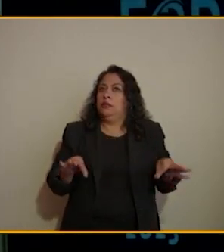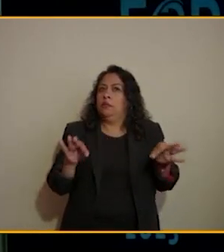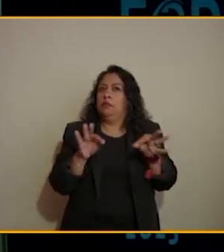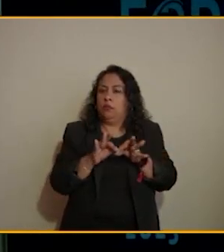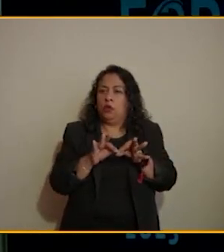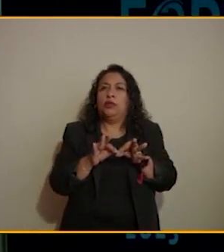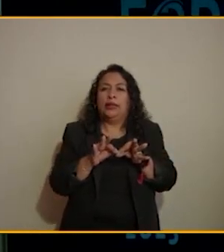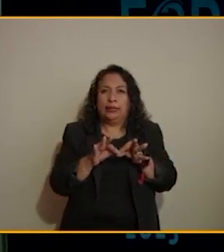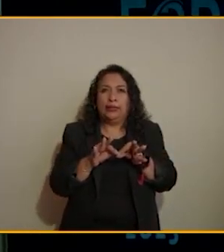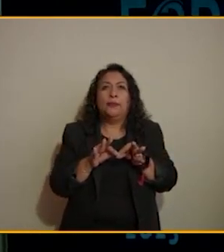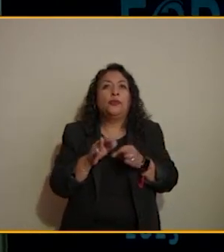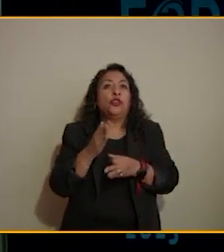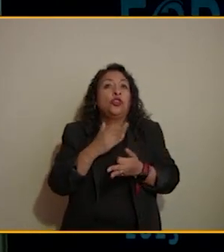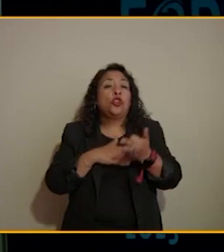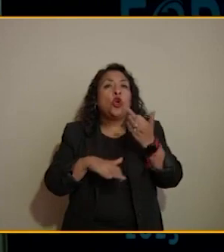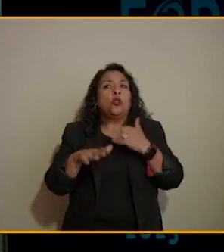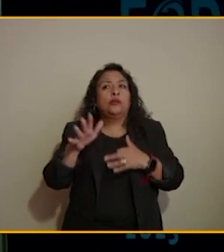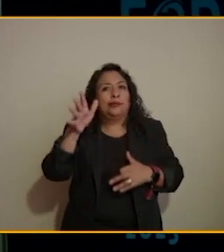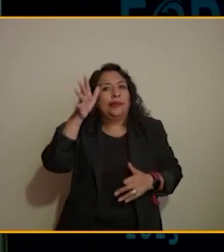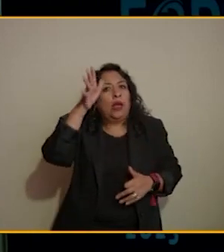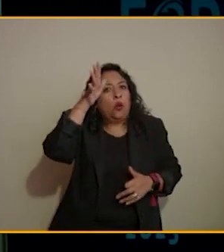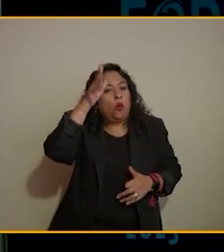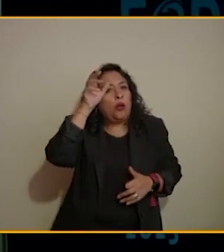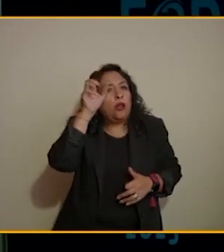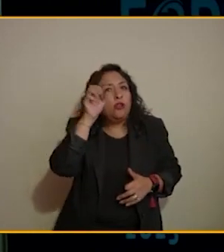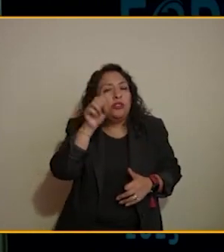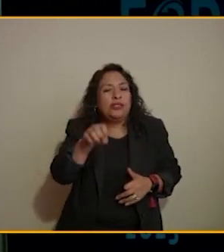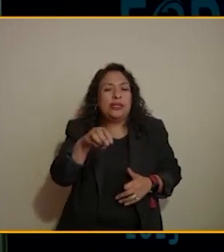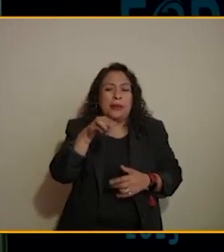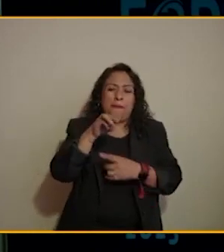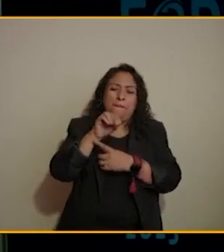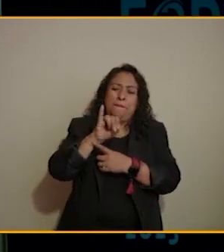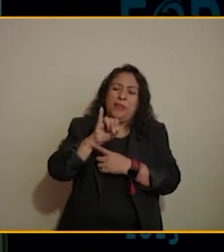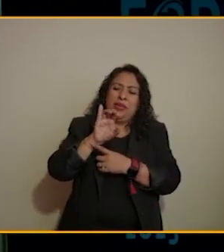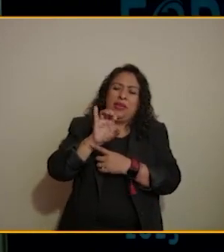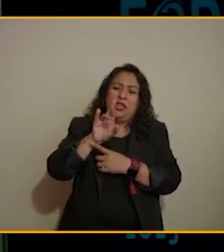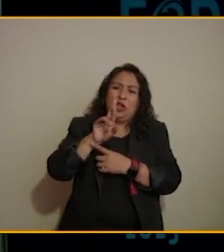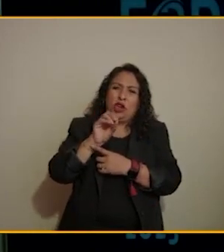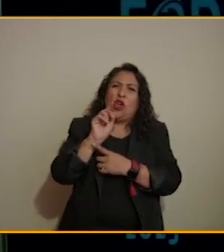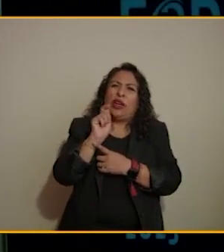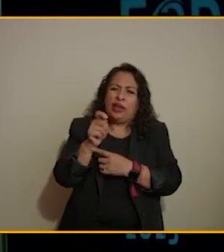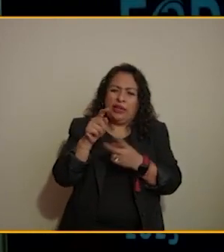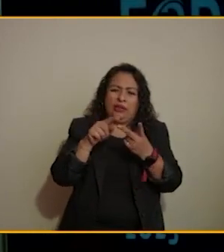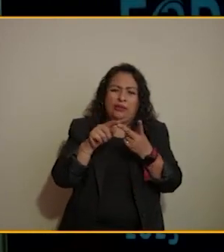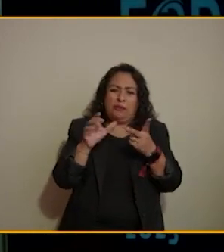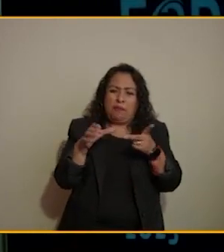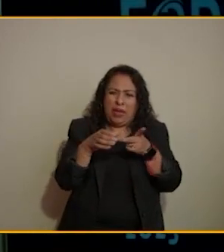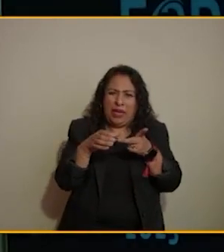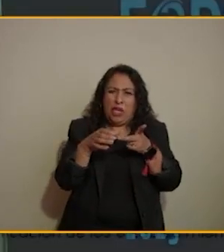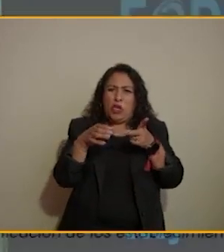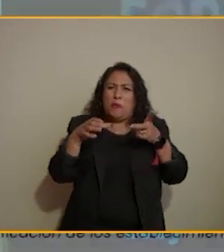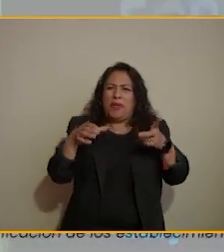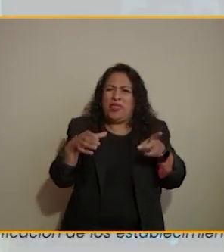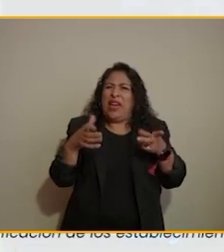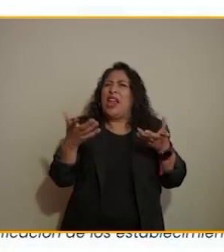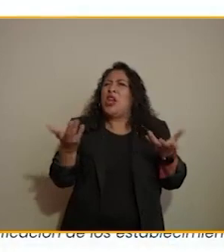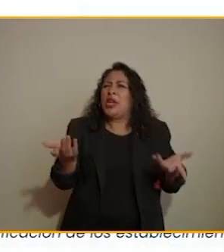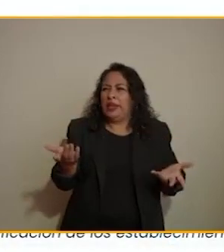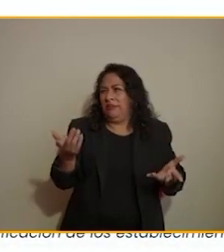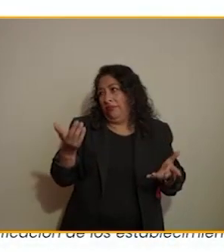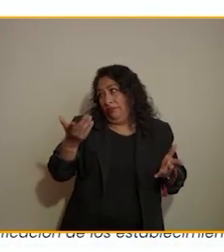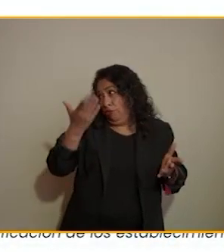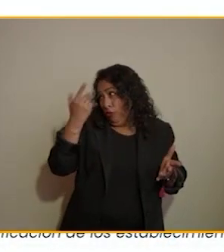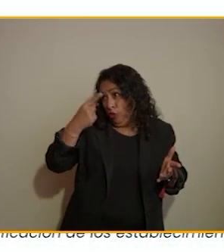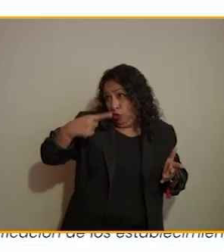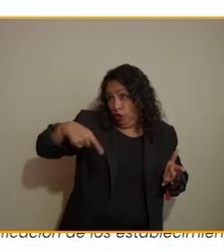también, es que todos estemos de acuerdo en qué es micro, qué es pequeño, qué es mediano. No sé si a ustedes les pasa, a